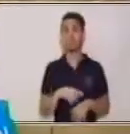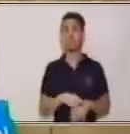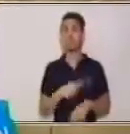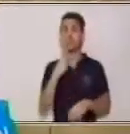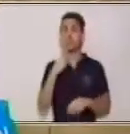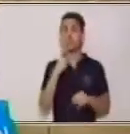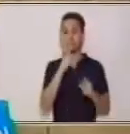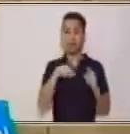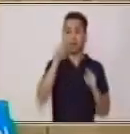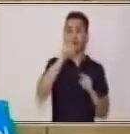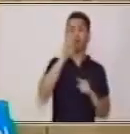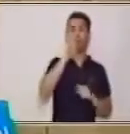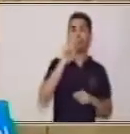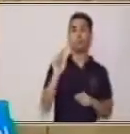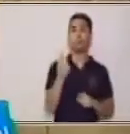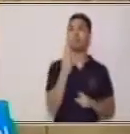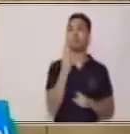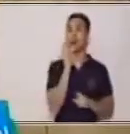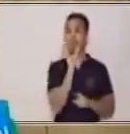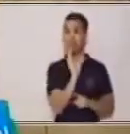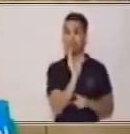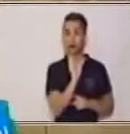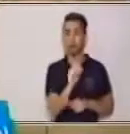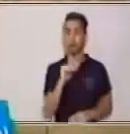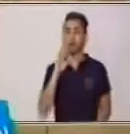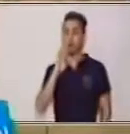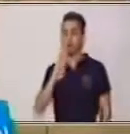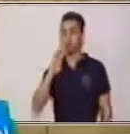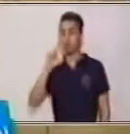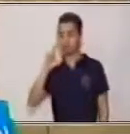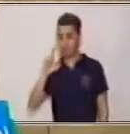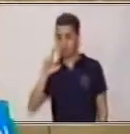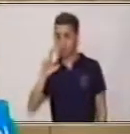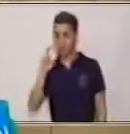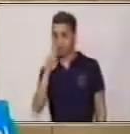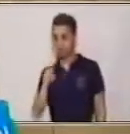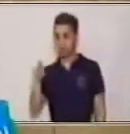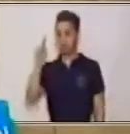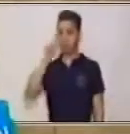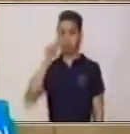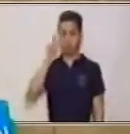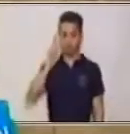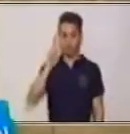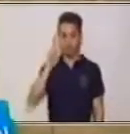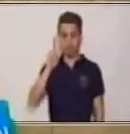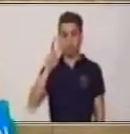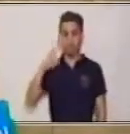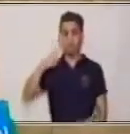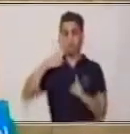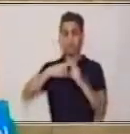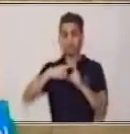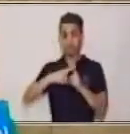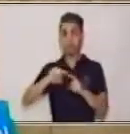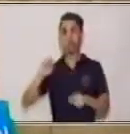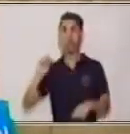del primer término, 4c, lo elevo al cuadrado, más el